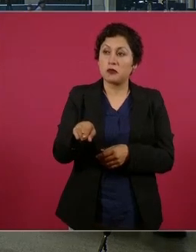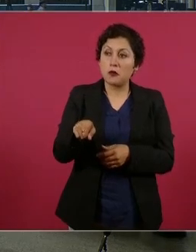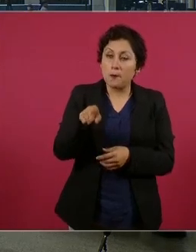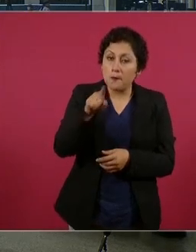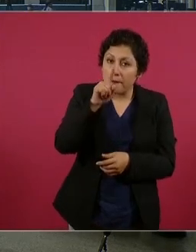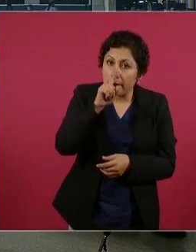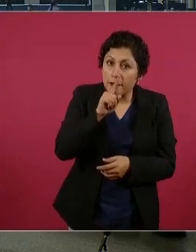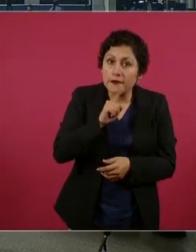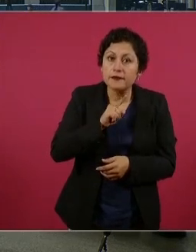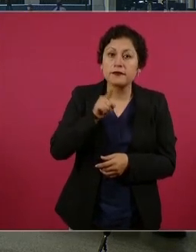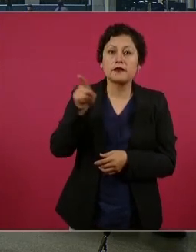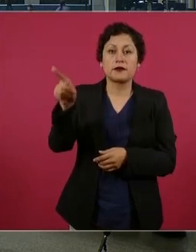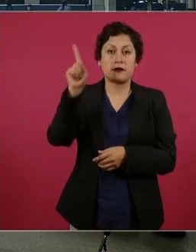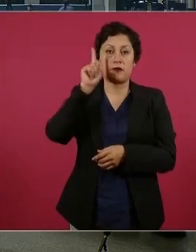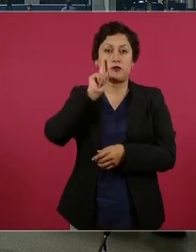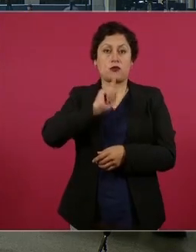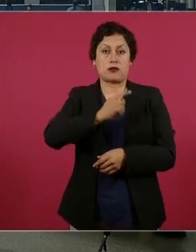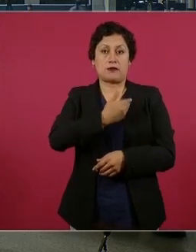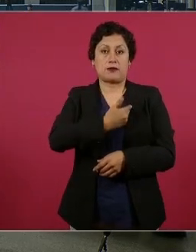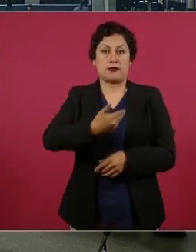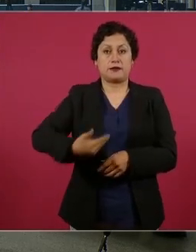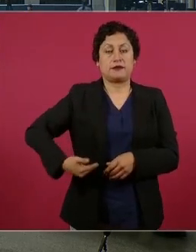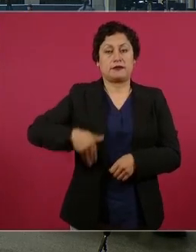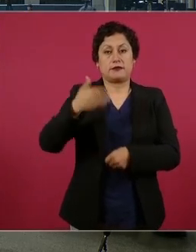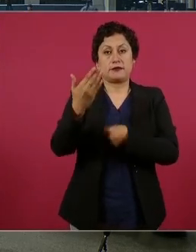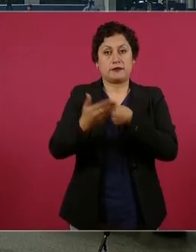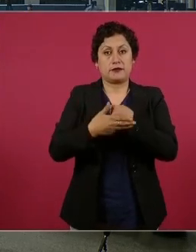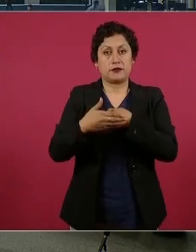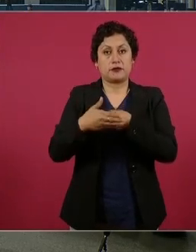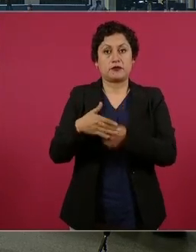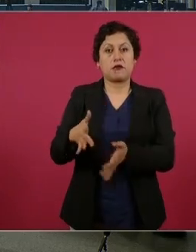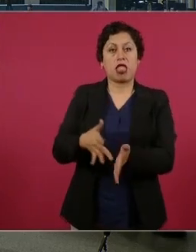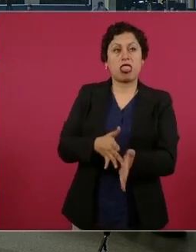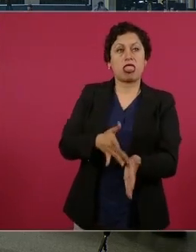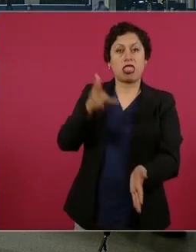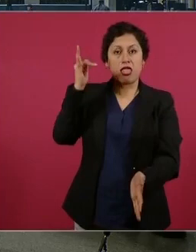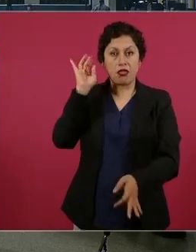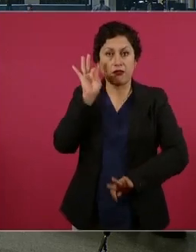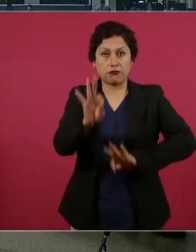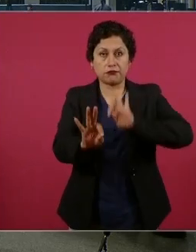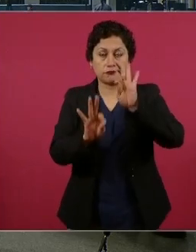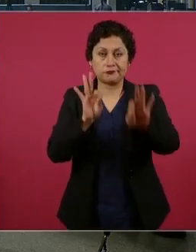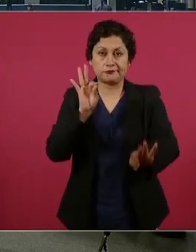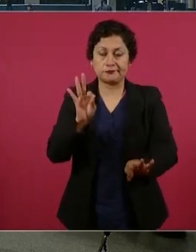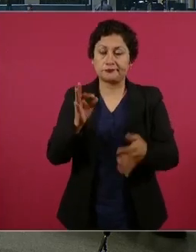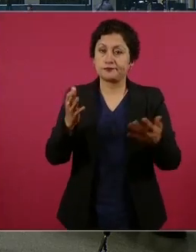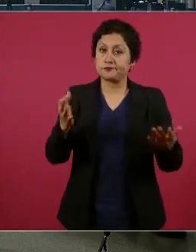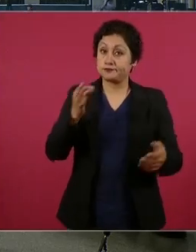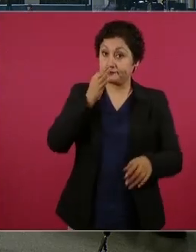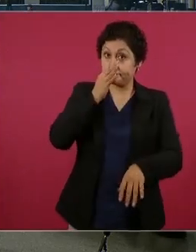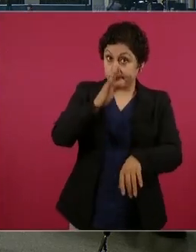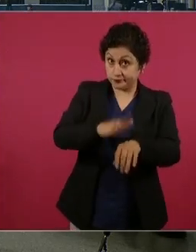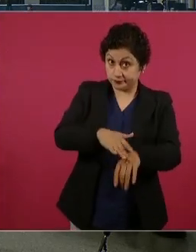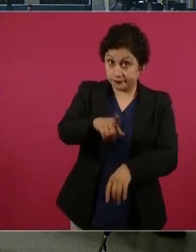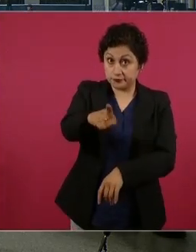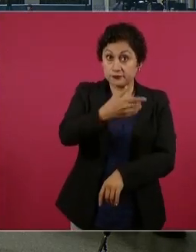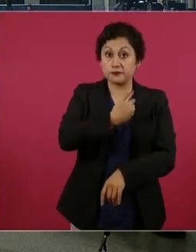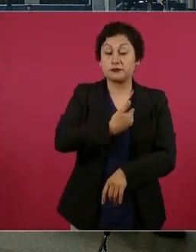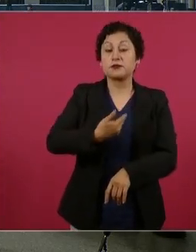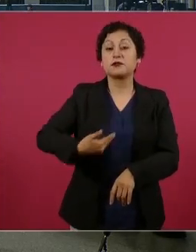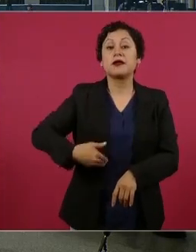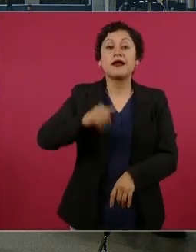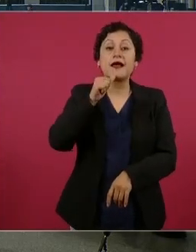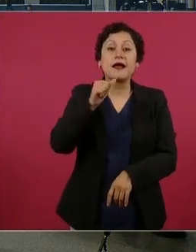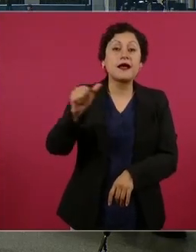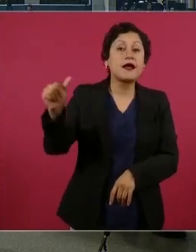electa y la están usando. Vale reiterar, señor presidente, que ayer fueron las elecciones